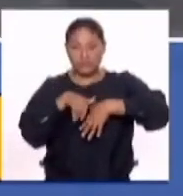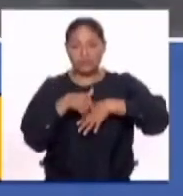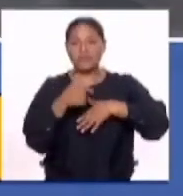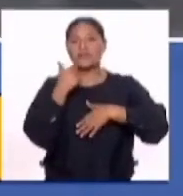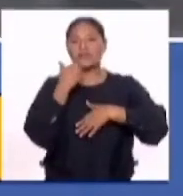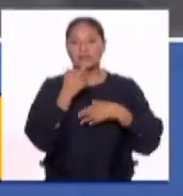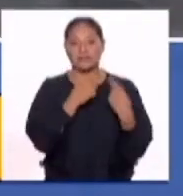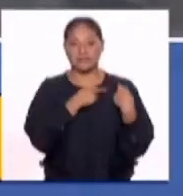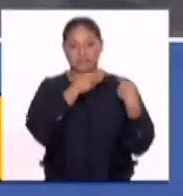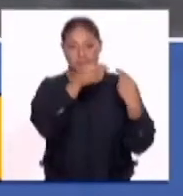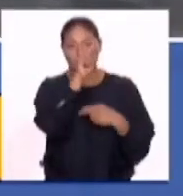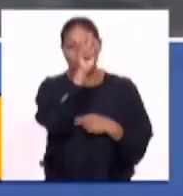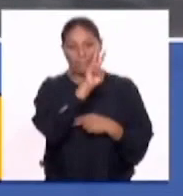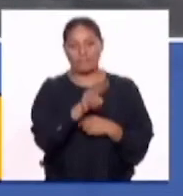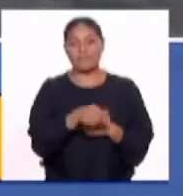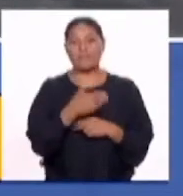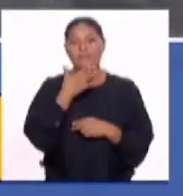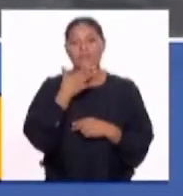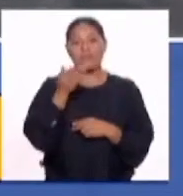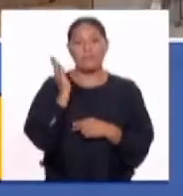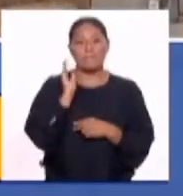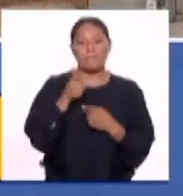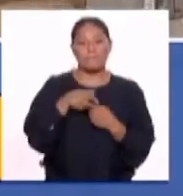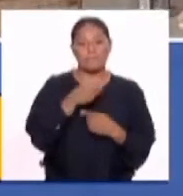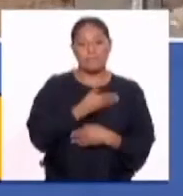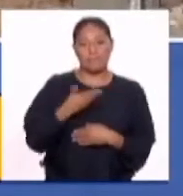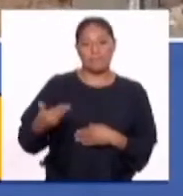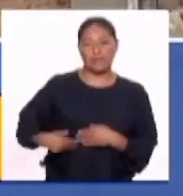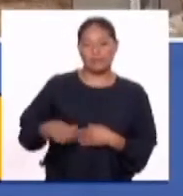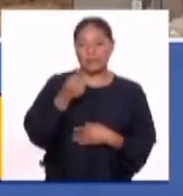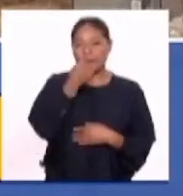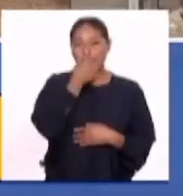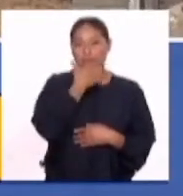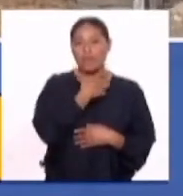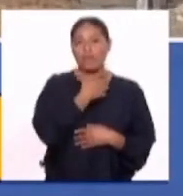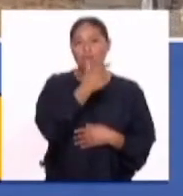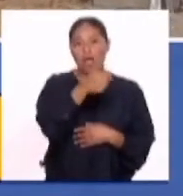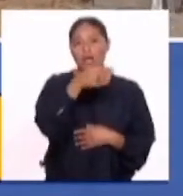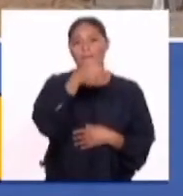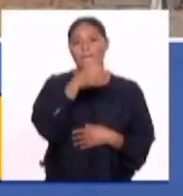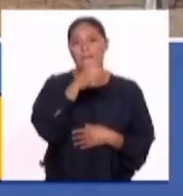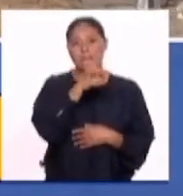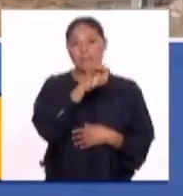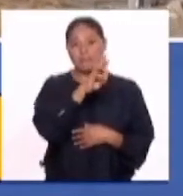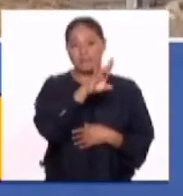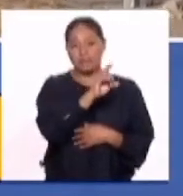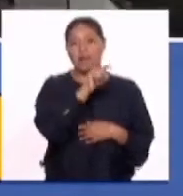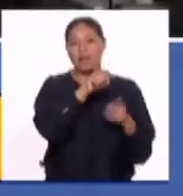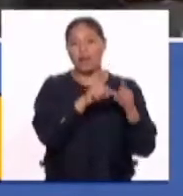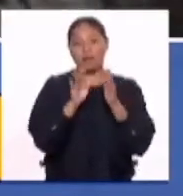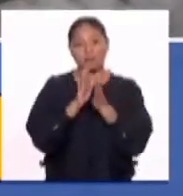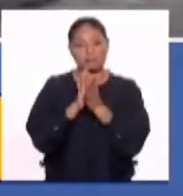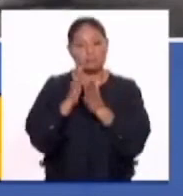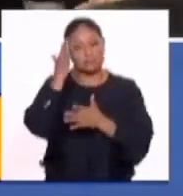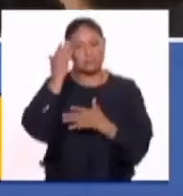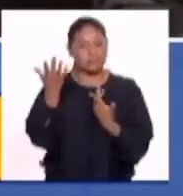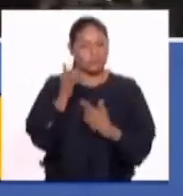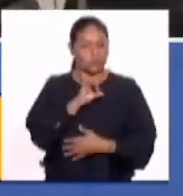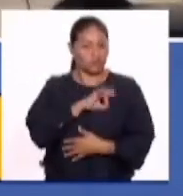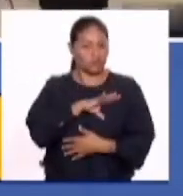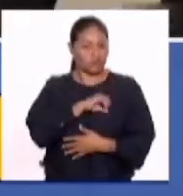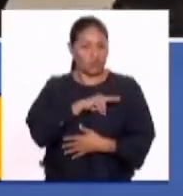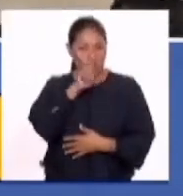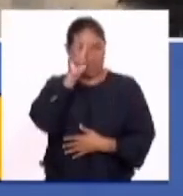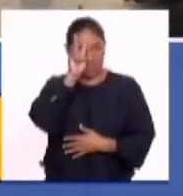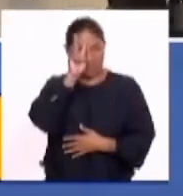a desarrollar esta situación que vivimos con mucha mesura, porque recordemos que Chile y Perú son dos naciones